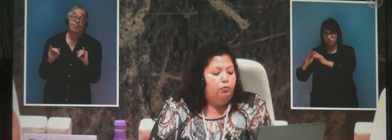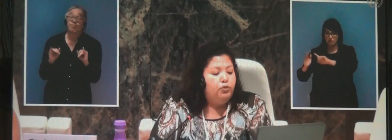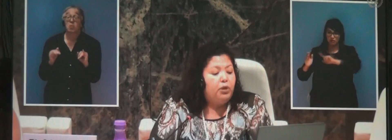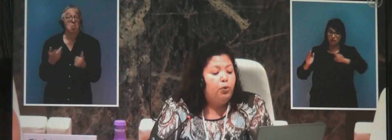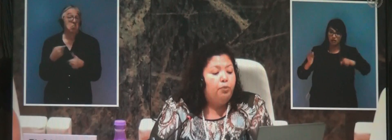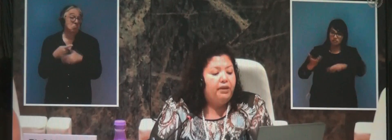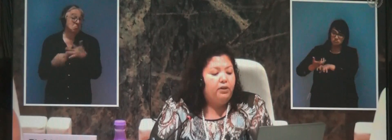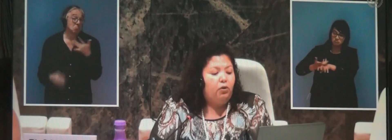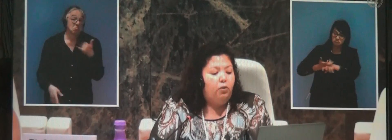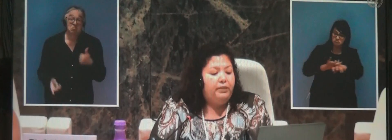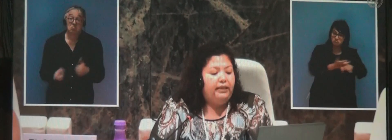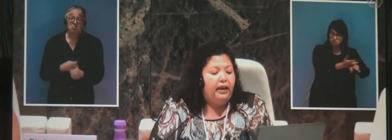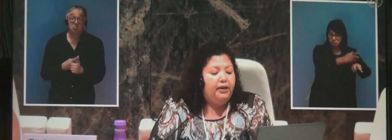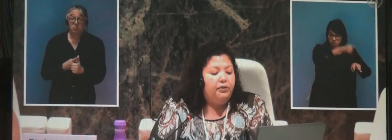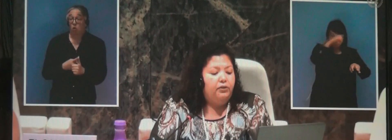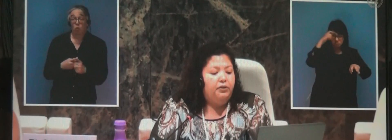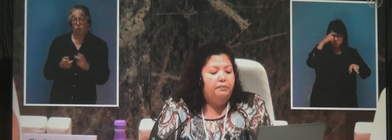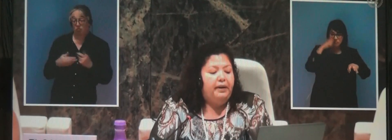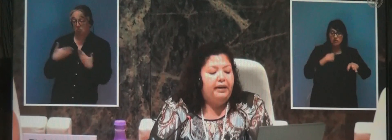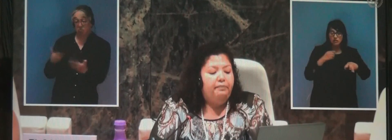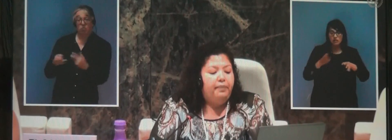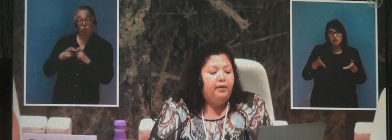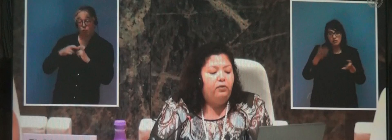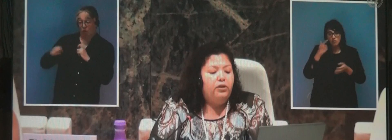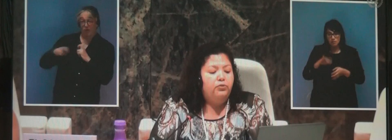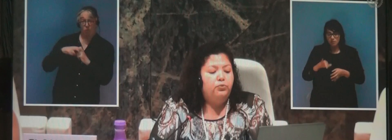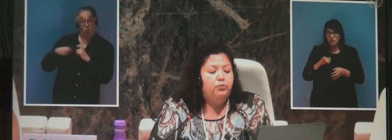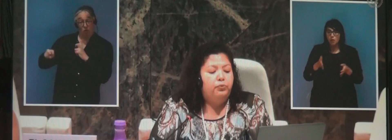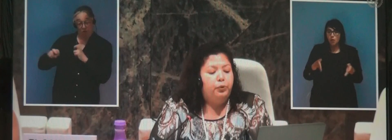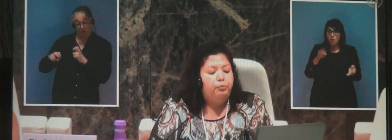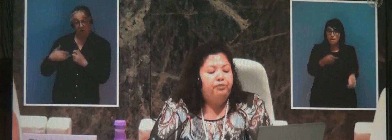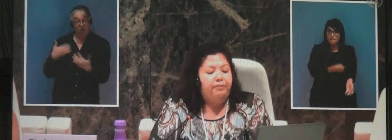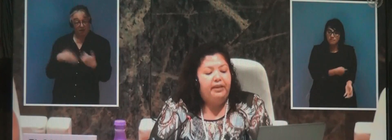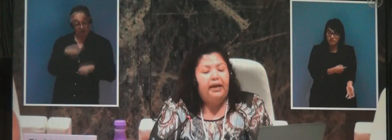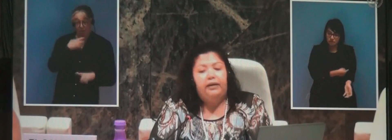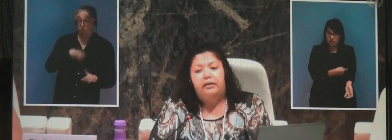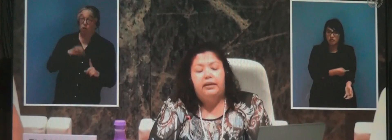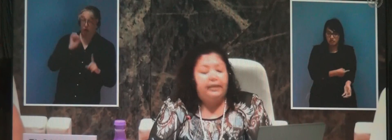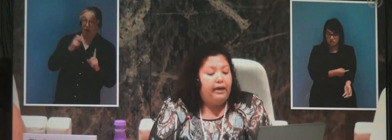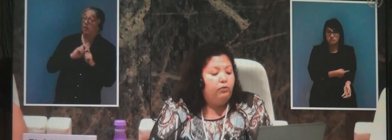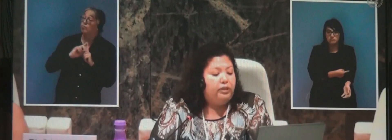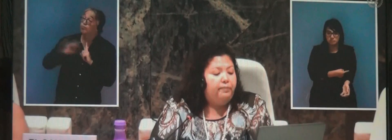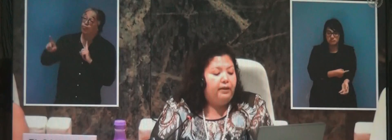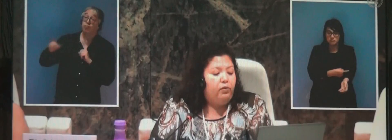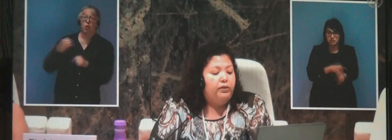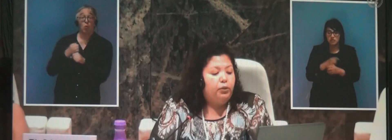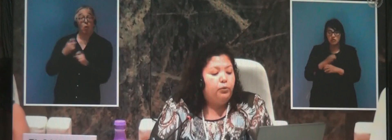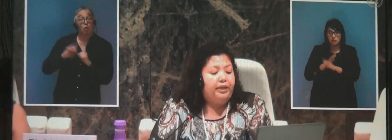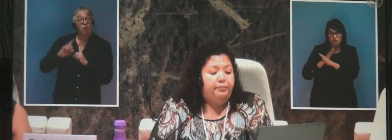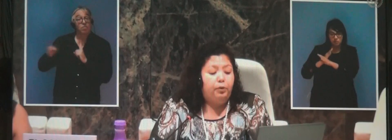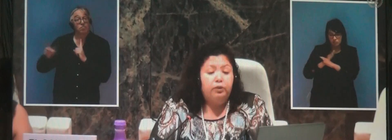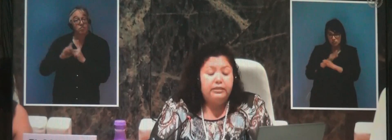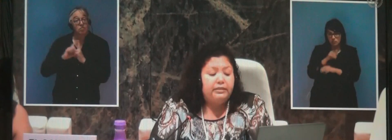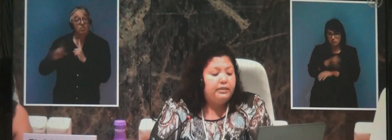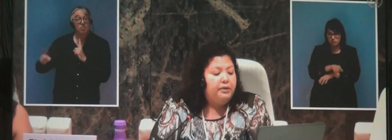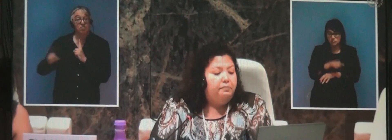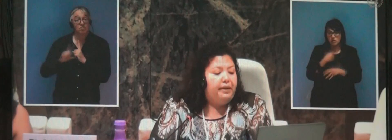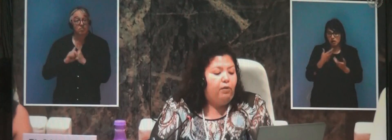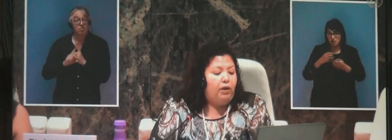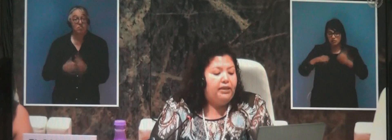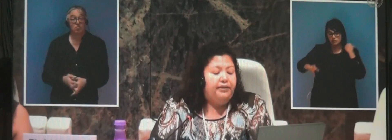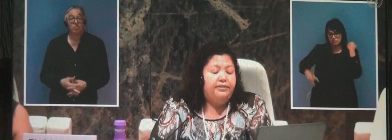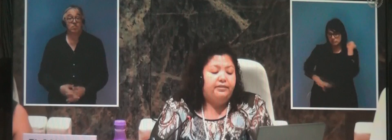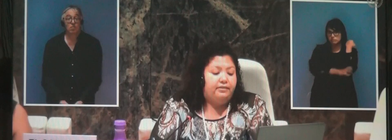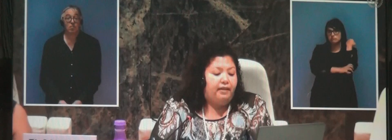un seguro médico hospitalario para el empleo y su grupo familiar que contempla cobertura de prótesis